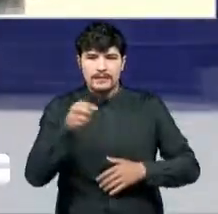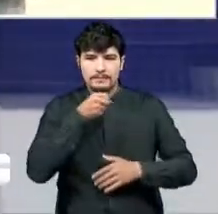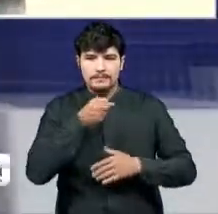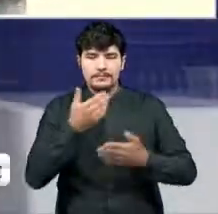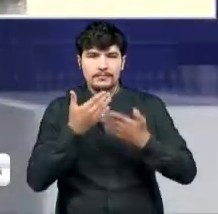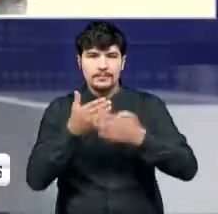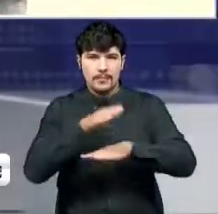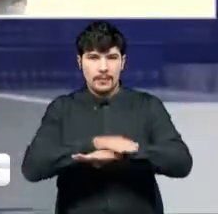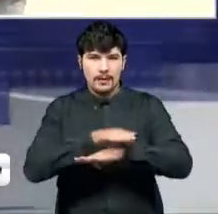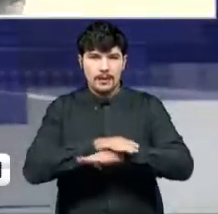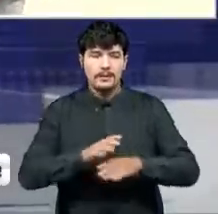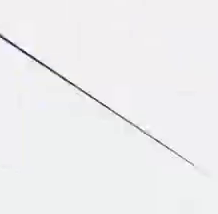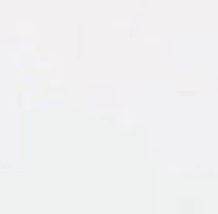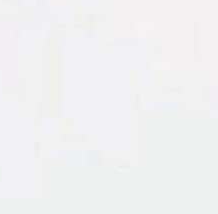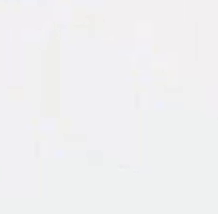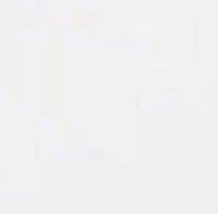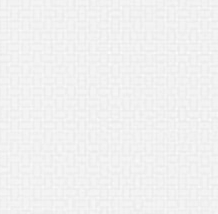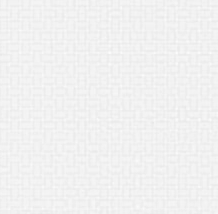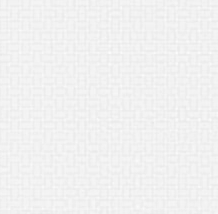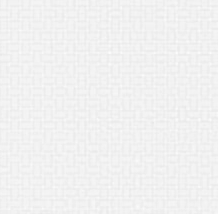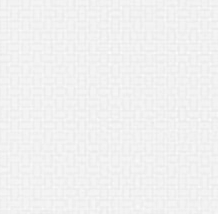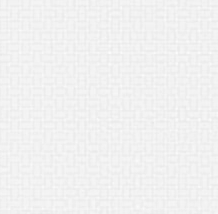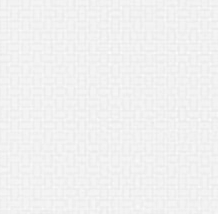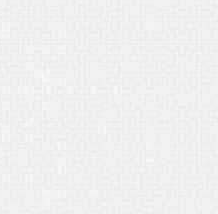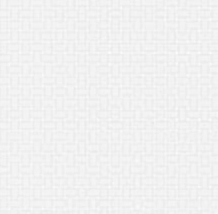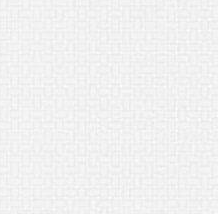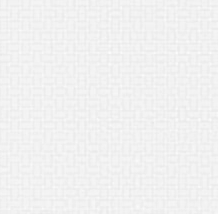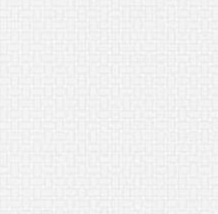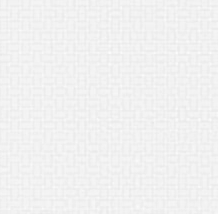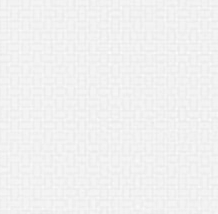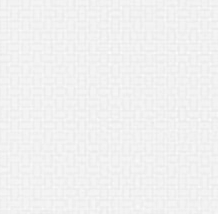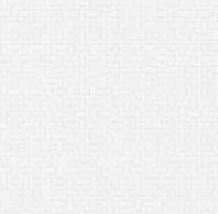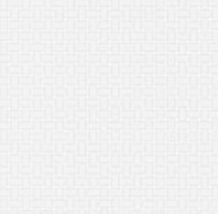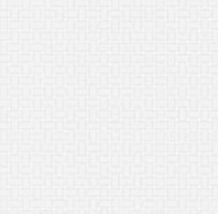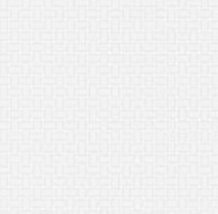castro para oriente noticias muy buenas tardes nos tocó